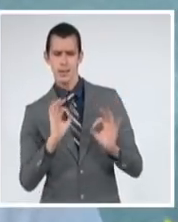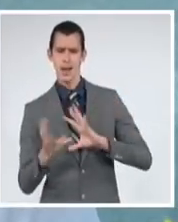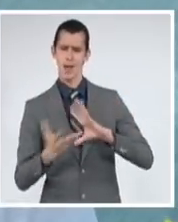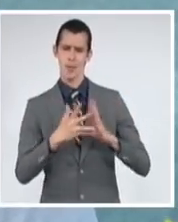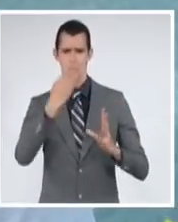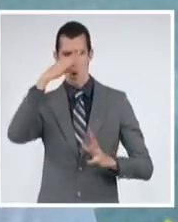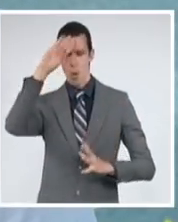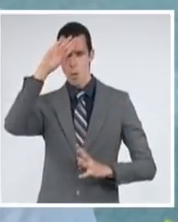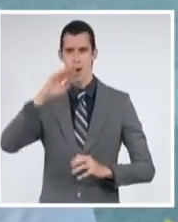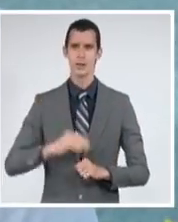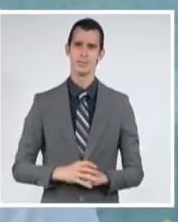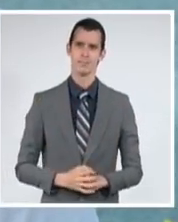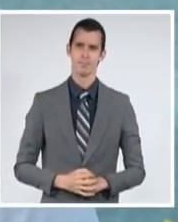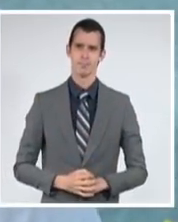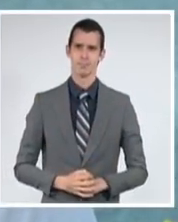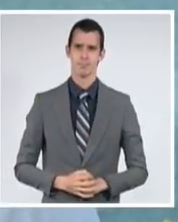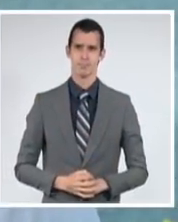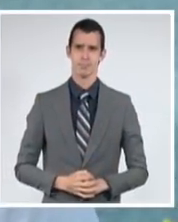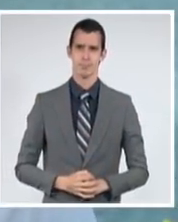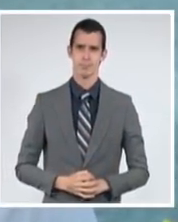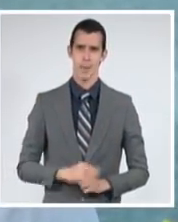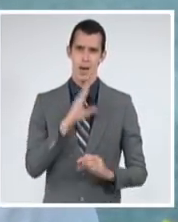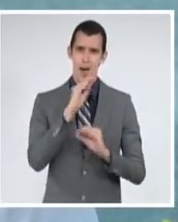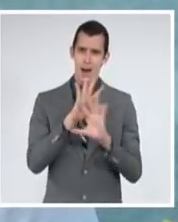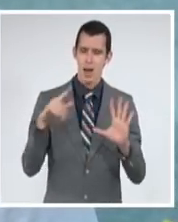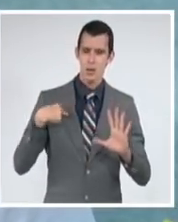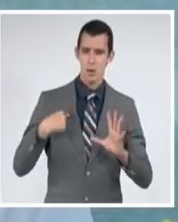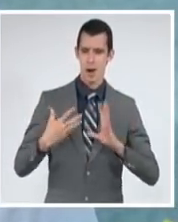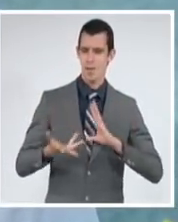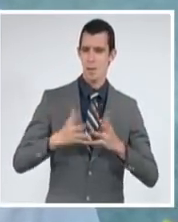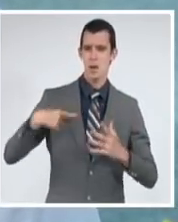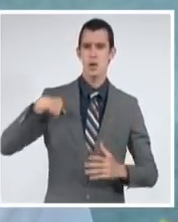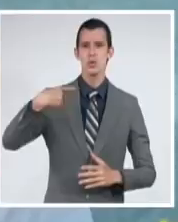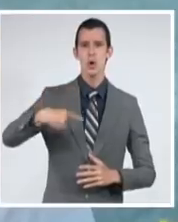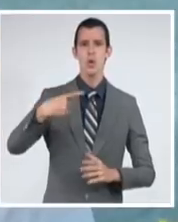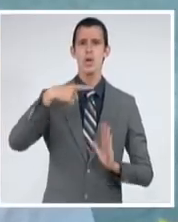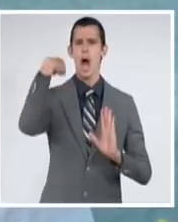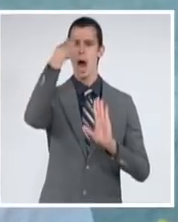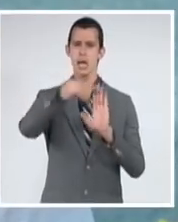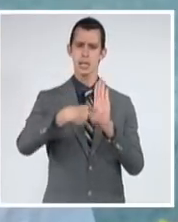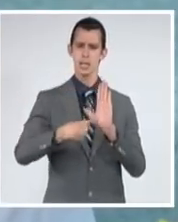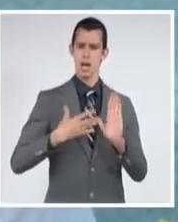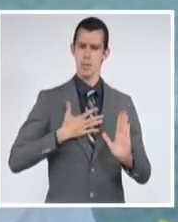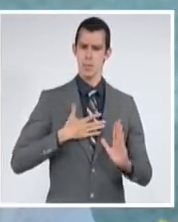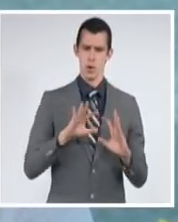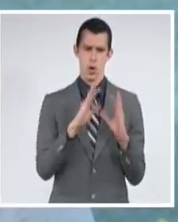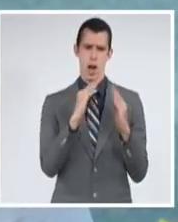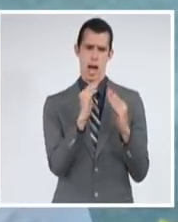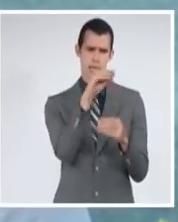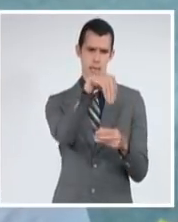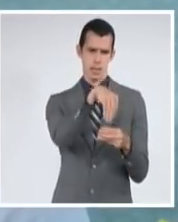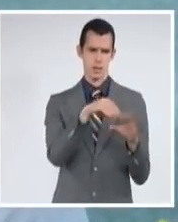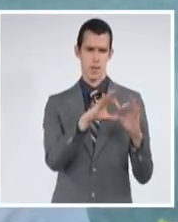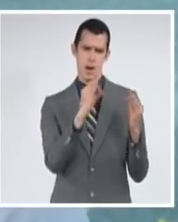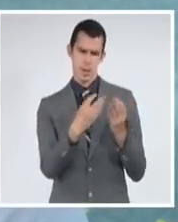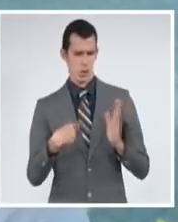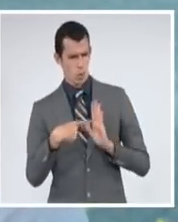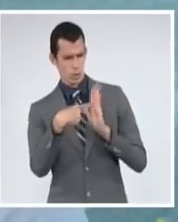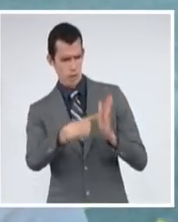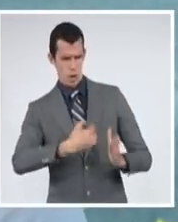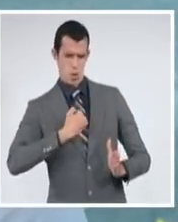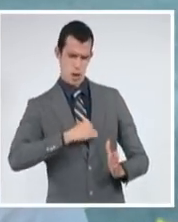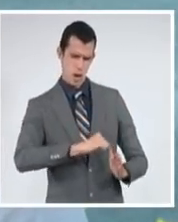Te lo digo literalmente. Cuando yo actúo y hablo en el mundo, en mi familia, cuando trato de dar un consejo a un hijo